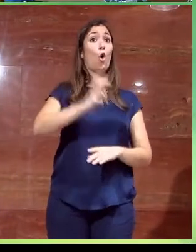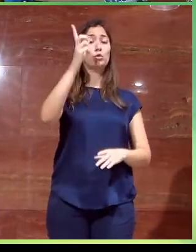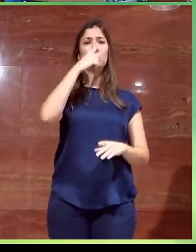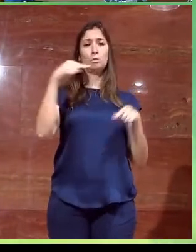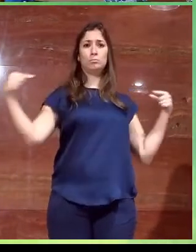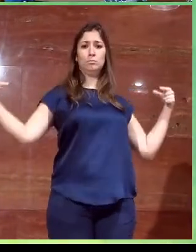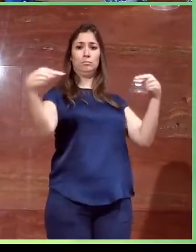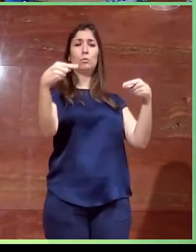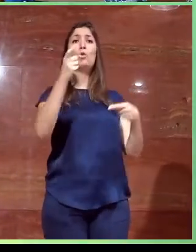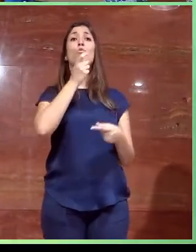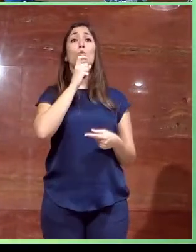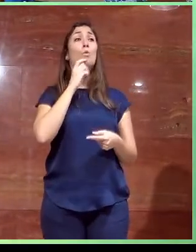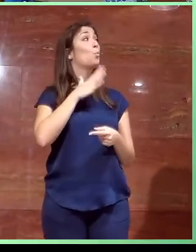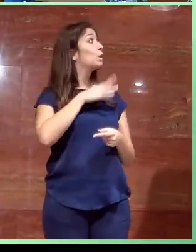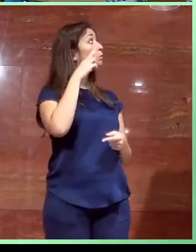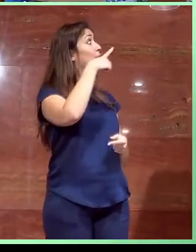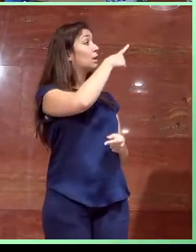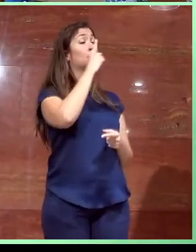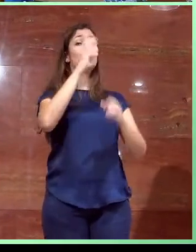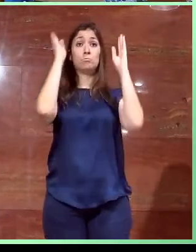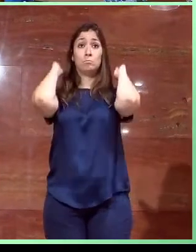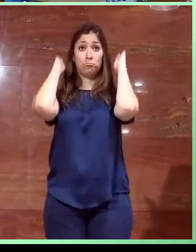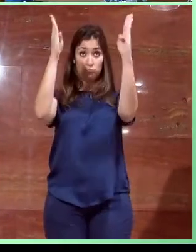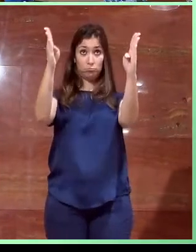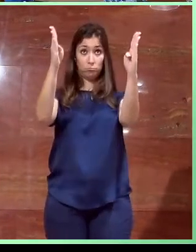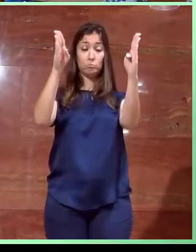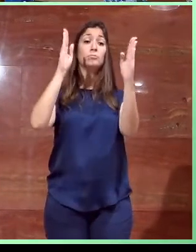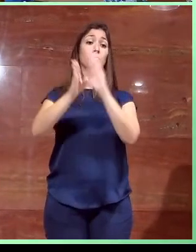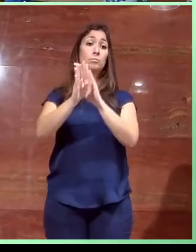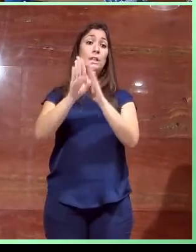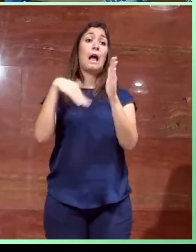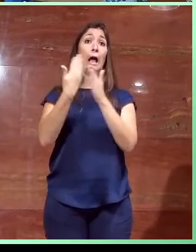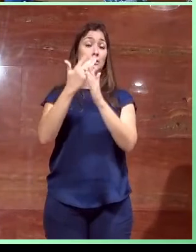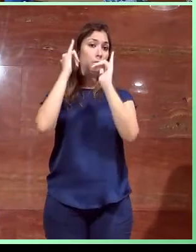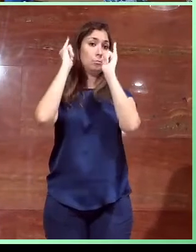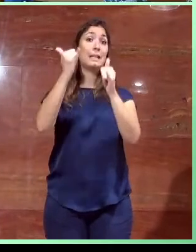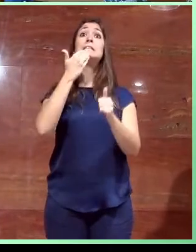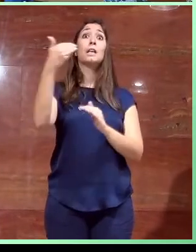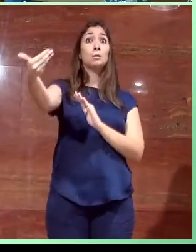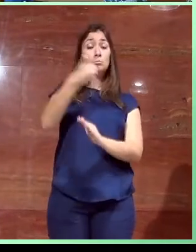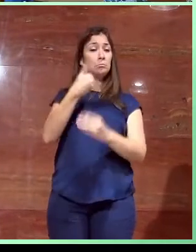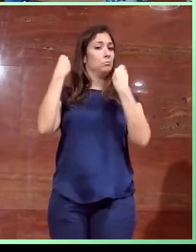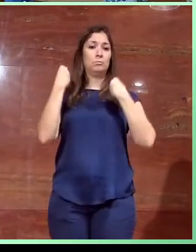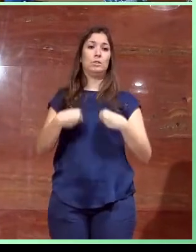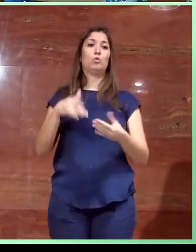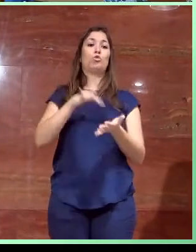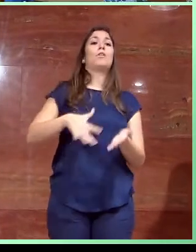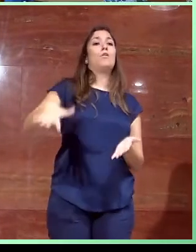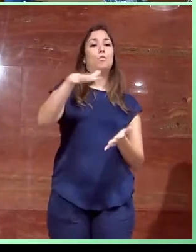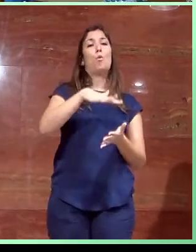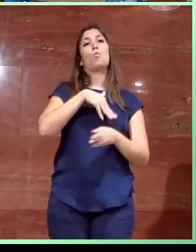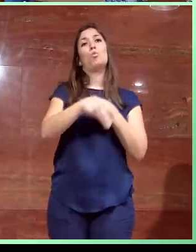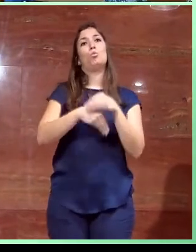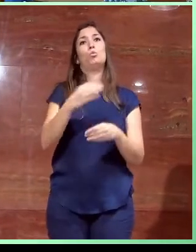del edificio, pues bueno, accederías por aquí al pasillo longitudinal y ya llegarías, y viceversa, si vienes desde el otro acceso para llegar a esta cota, pues